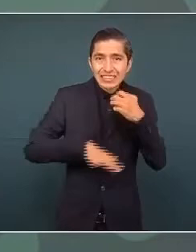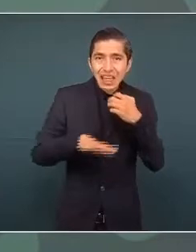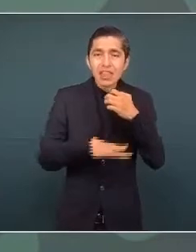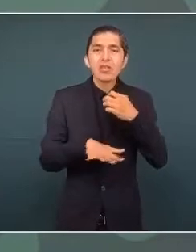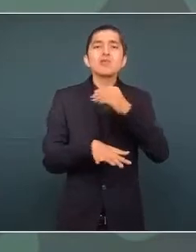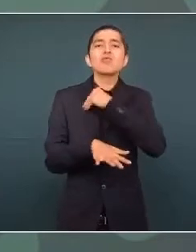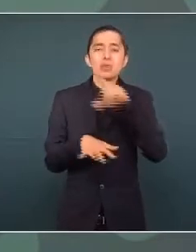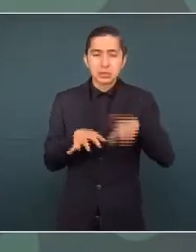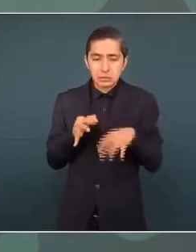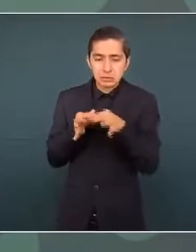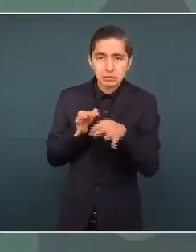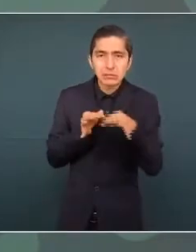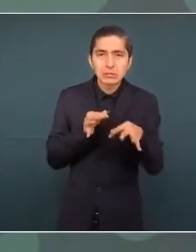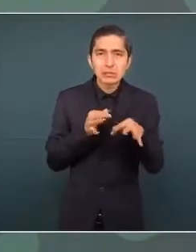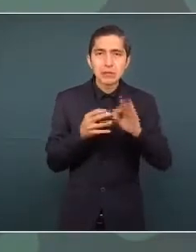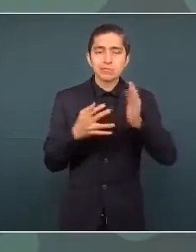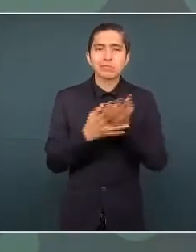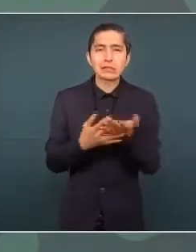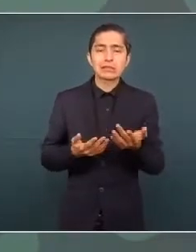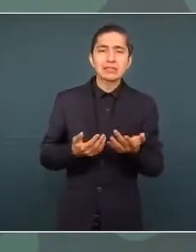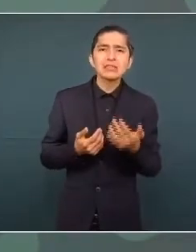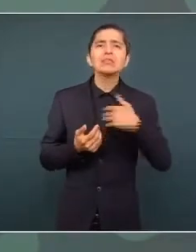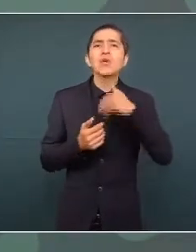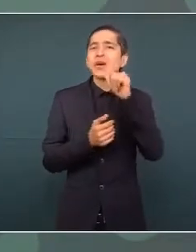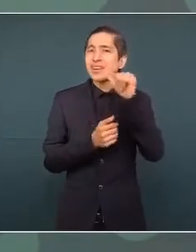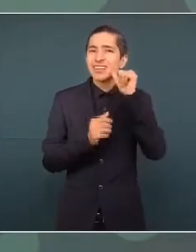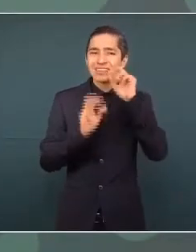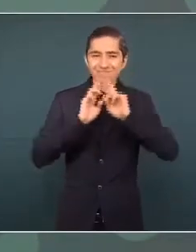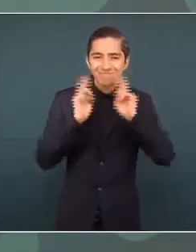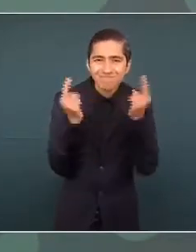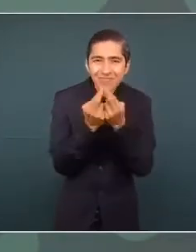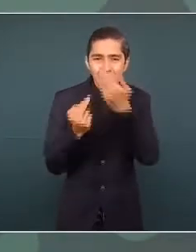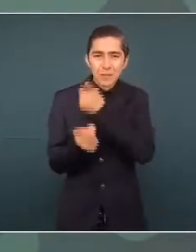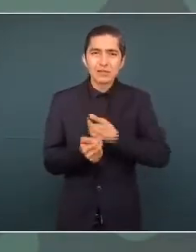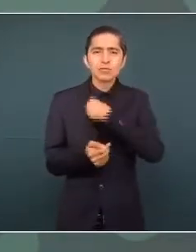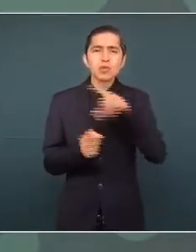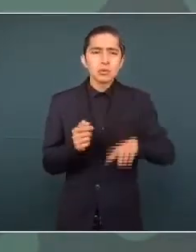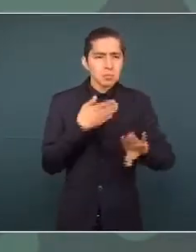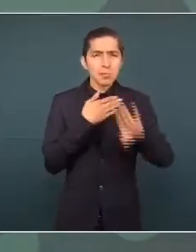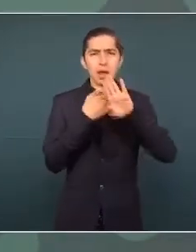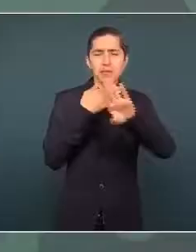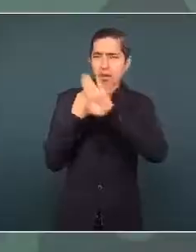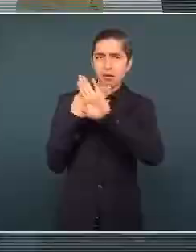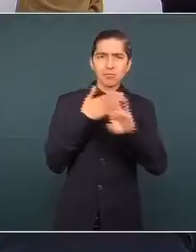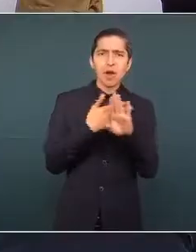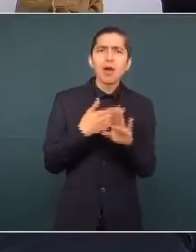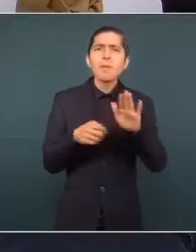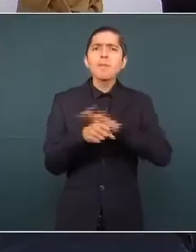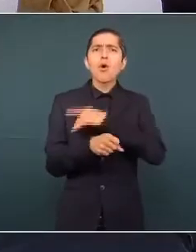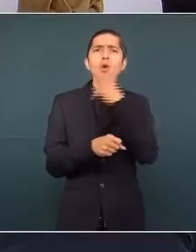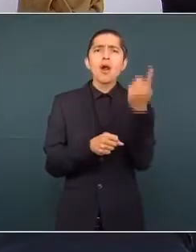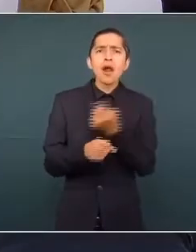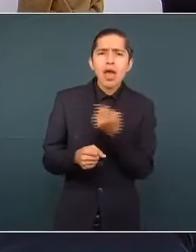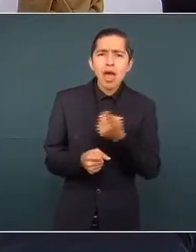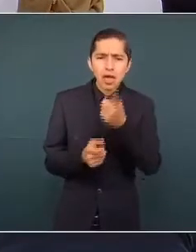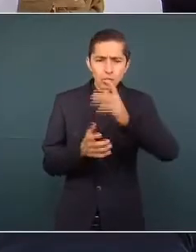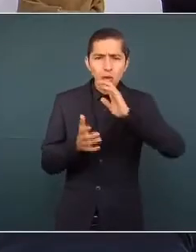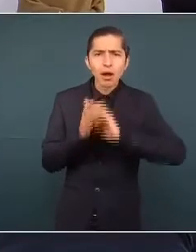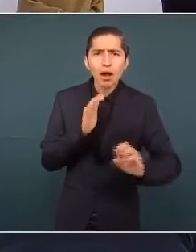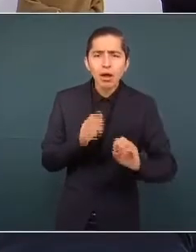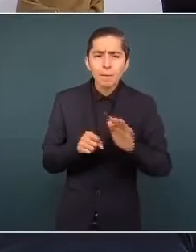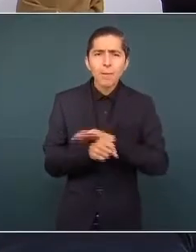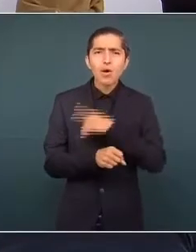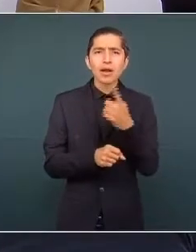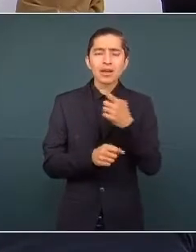y los municipios. Que ayer me reuní yo con varios presidentes municipales y me reclamaban: ¿por qué nos estás descontando, gobernador? Le dije: a ver,